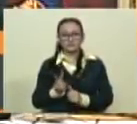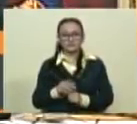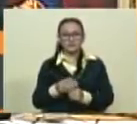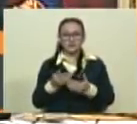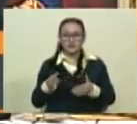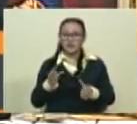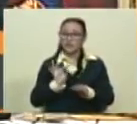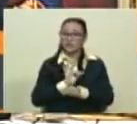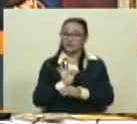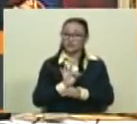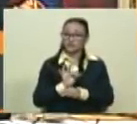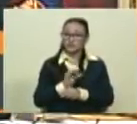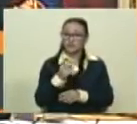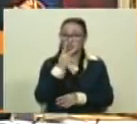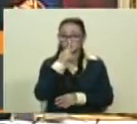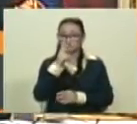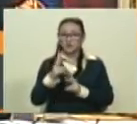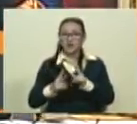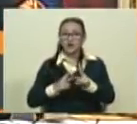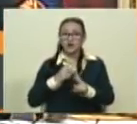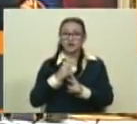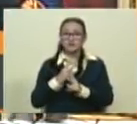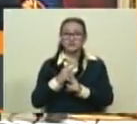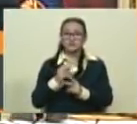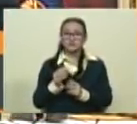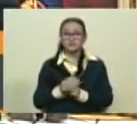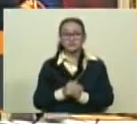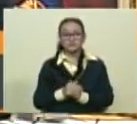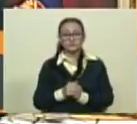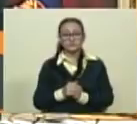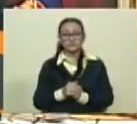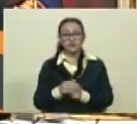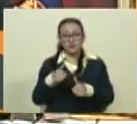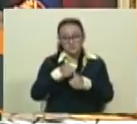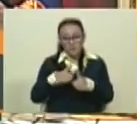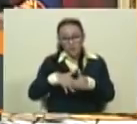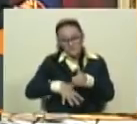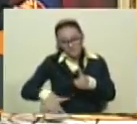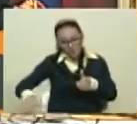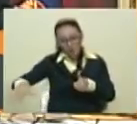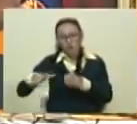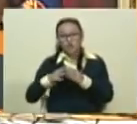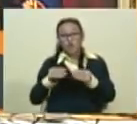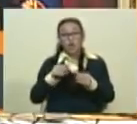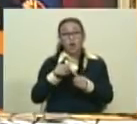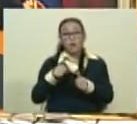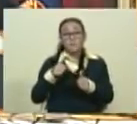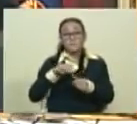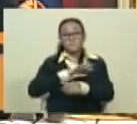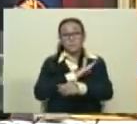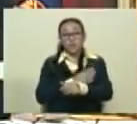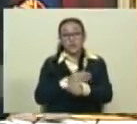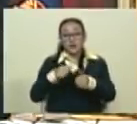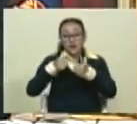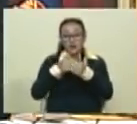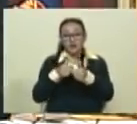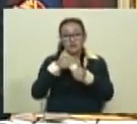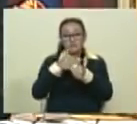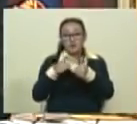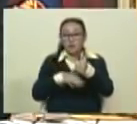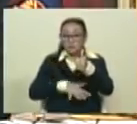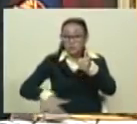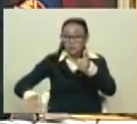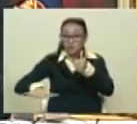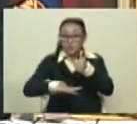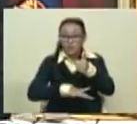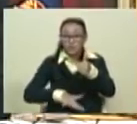su funcionamiento por 2 años, estableció la subordinación de todos los poderes constituidos de acuerdo a la Constitución y a la